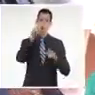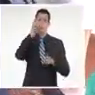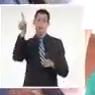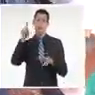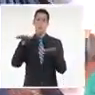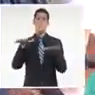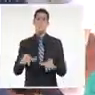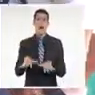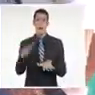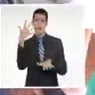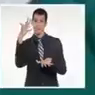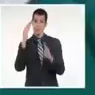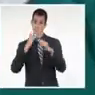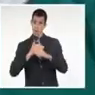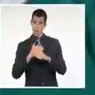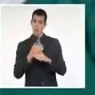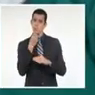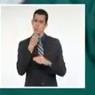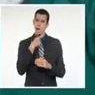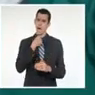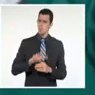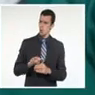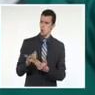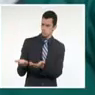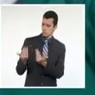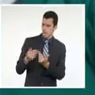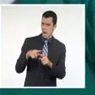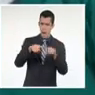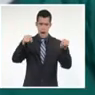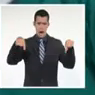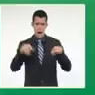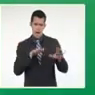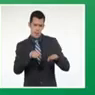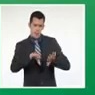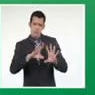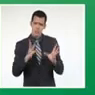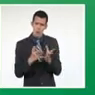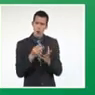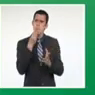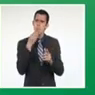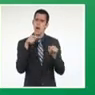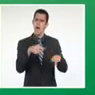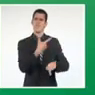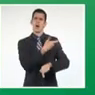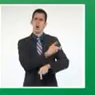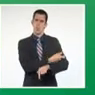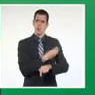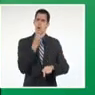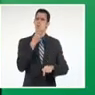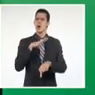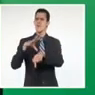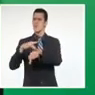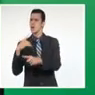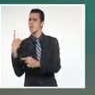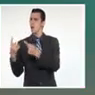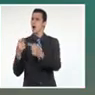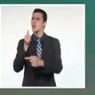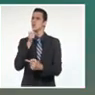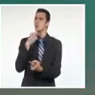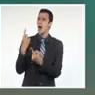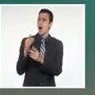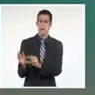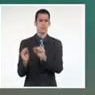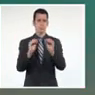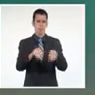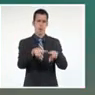destacadas que tienen estas brigadas es que durante estos 14 días en la línea roja